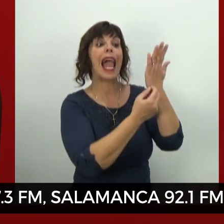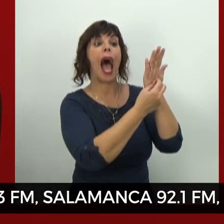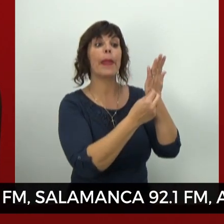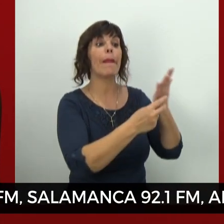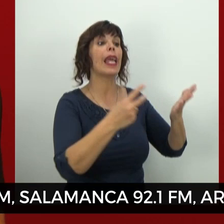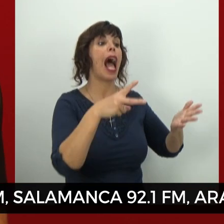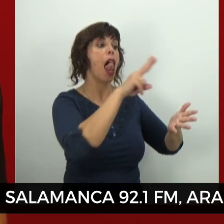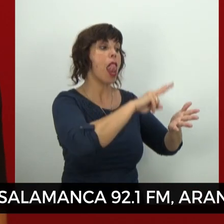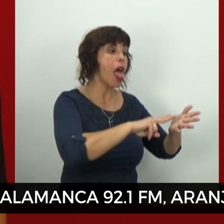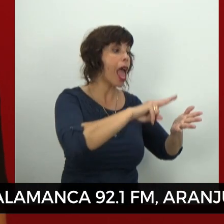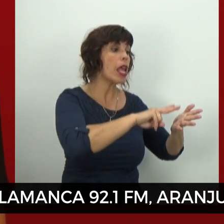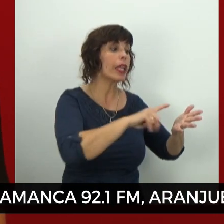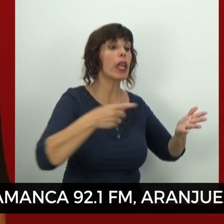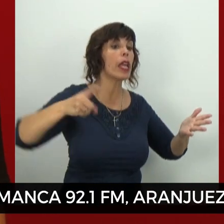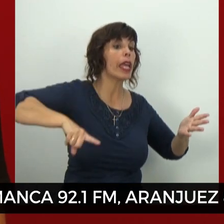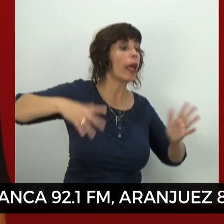de lo que lees.